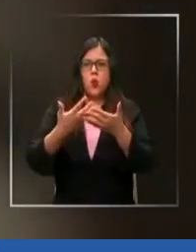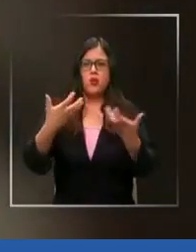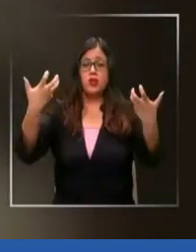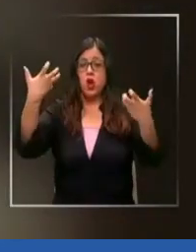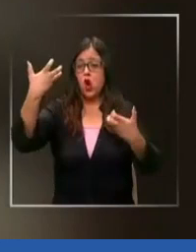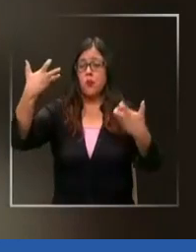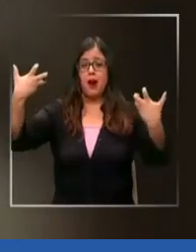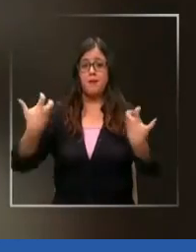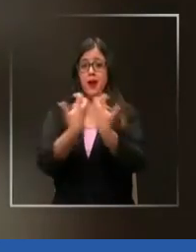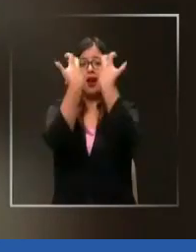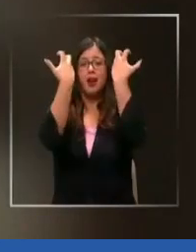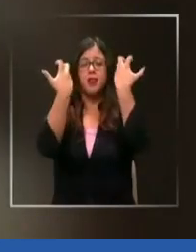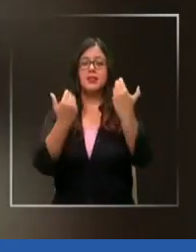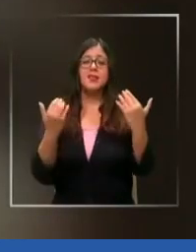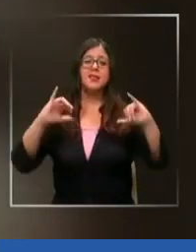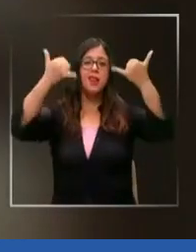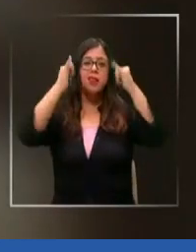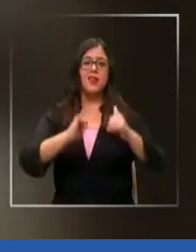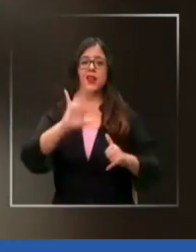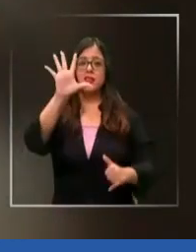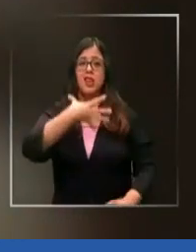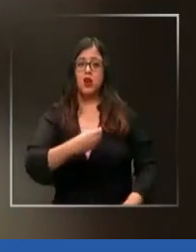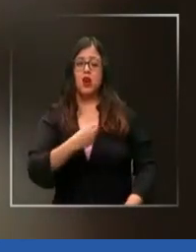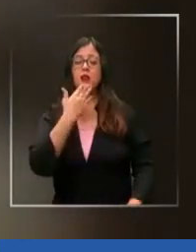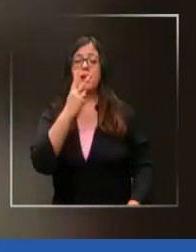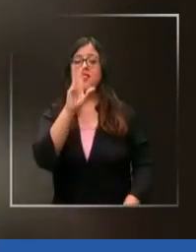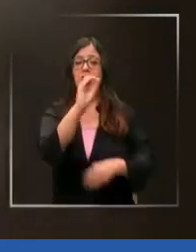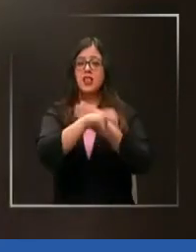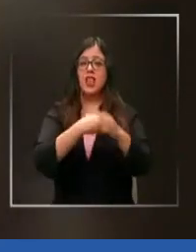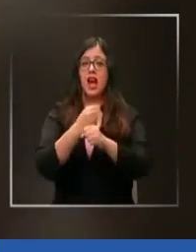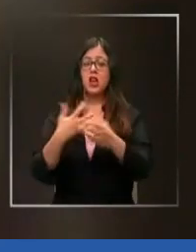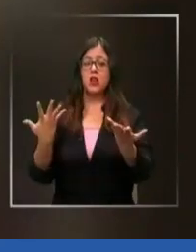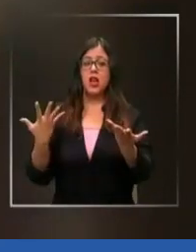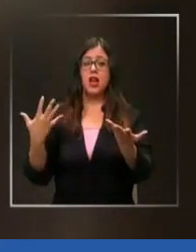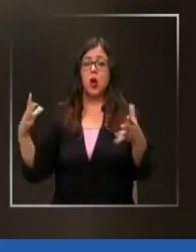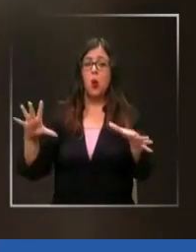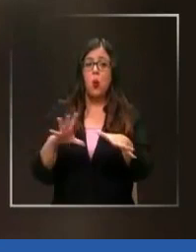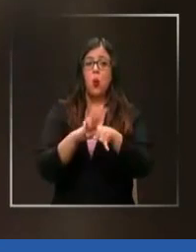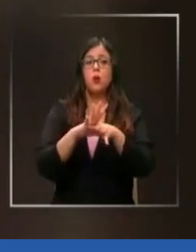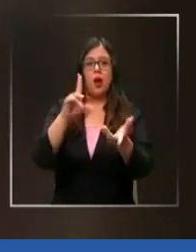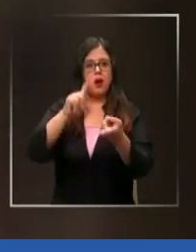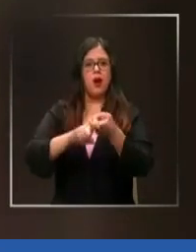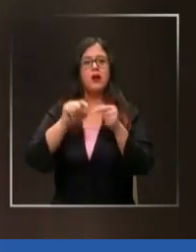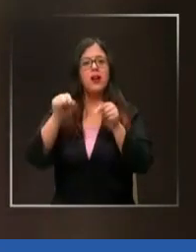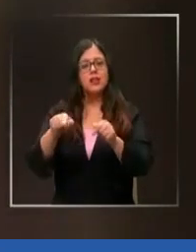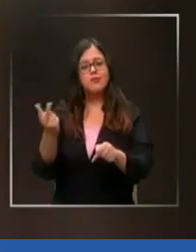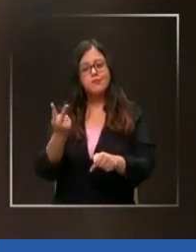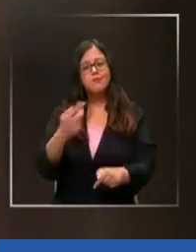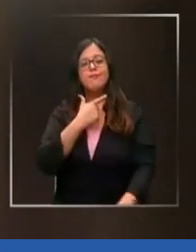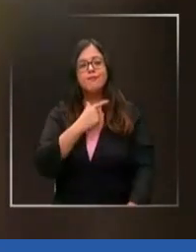un brindis, había que celebrar. Tras 5 hijos y 20 años juntos, al fin se casaban. O al menos esa era la